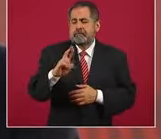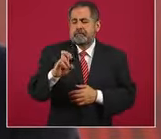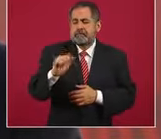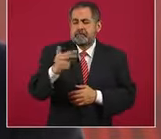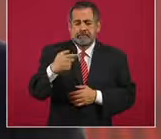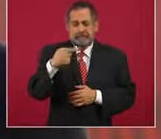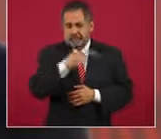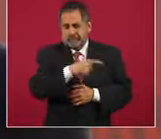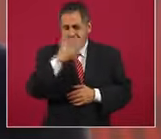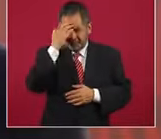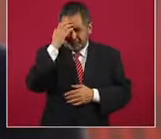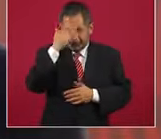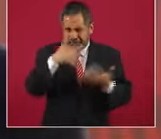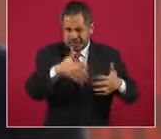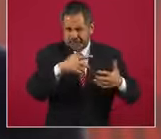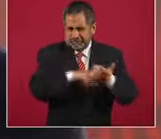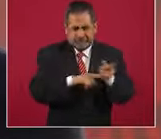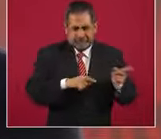esta empresa.